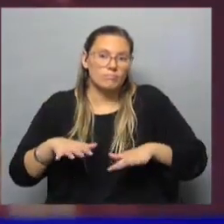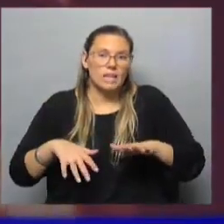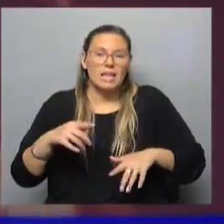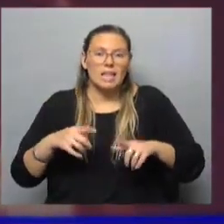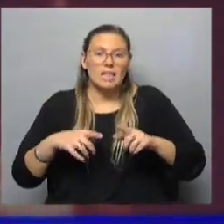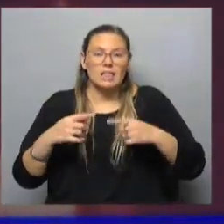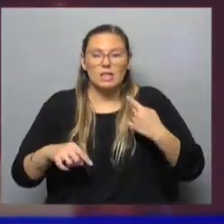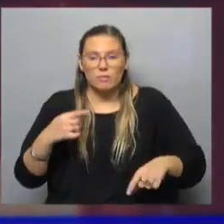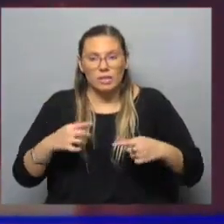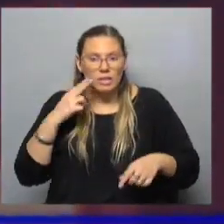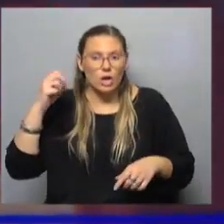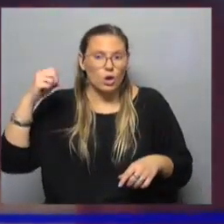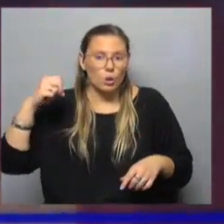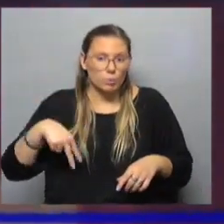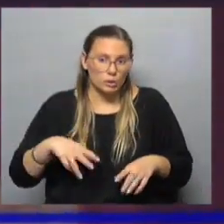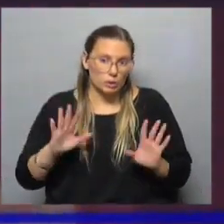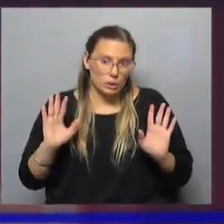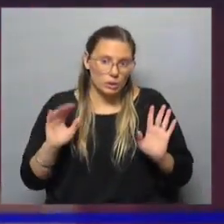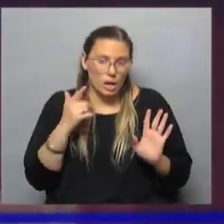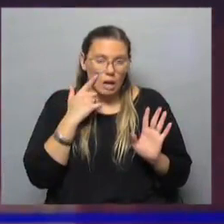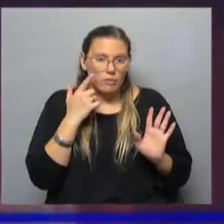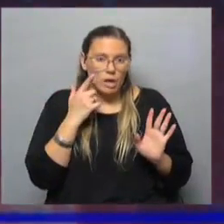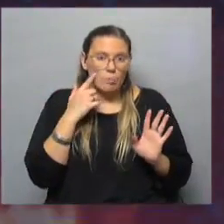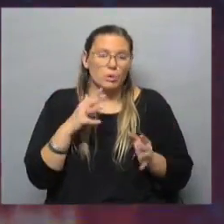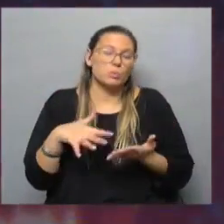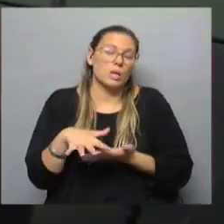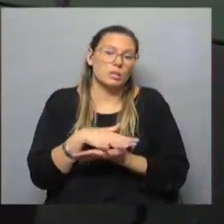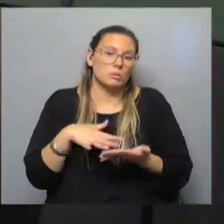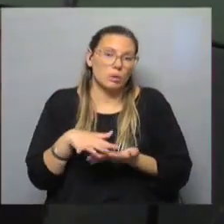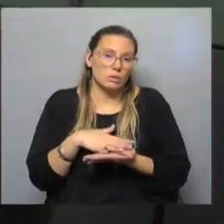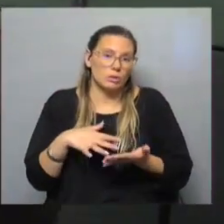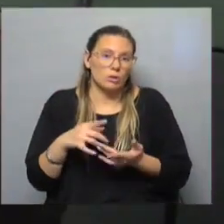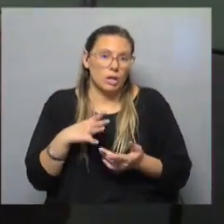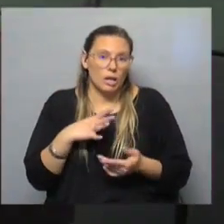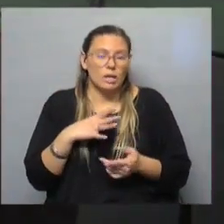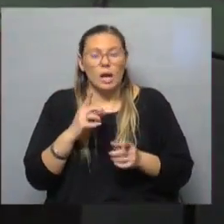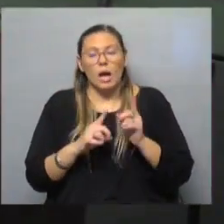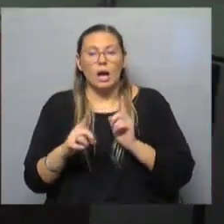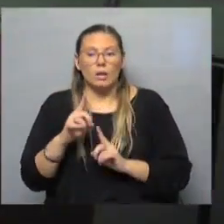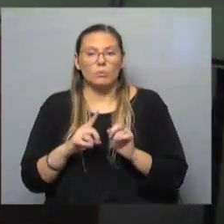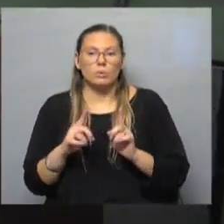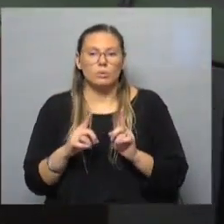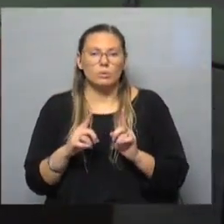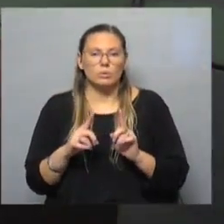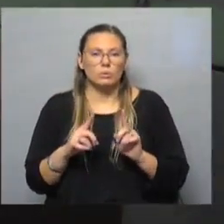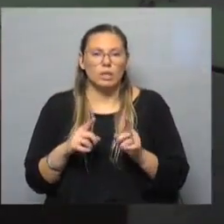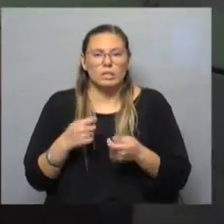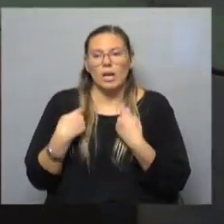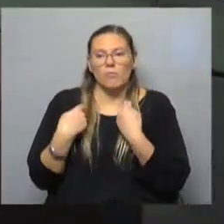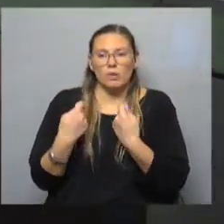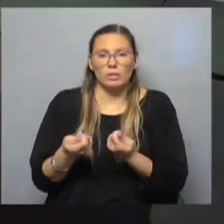varios asuntos que atender y ver. Pero bueno, esa es una realidad. También hay medios, claro, que si no sucede esa